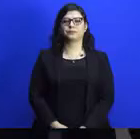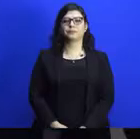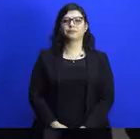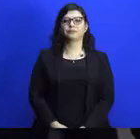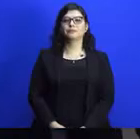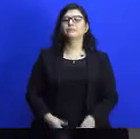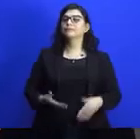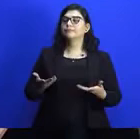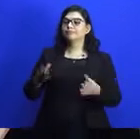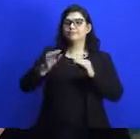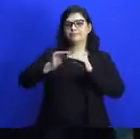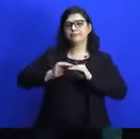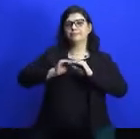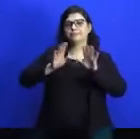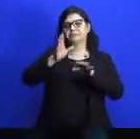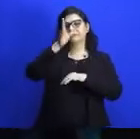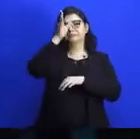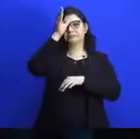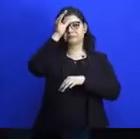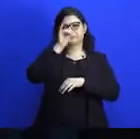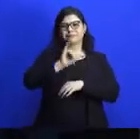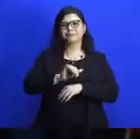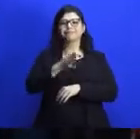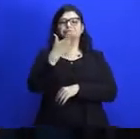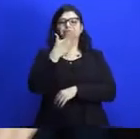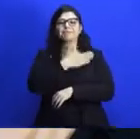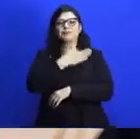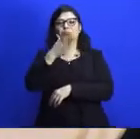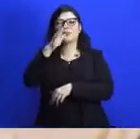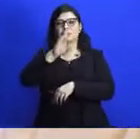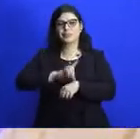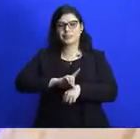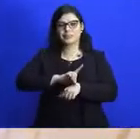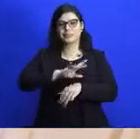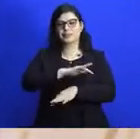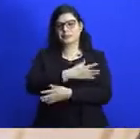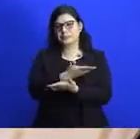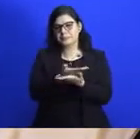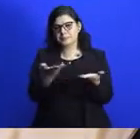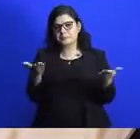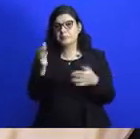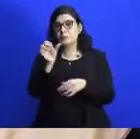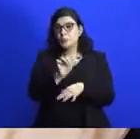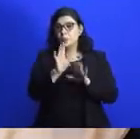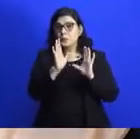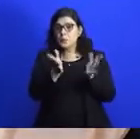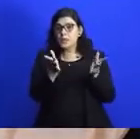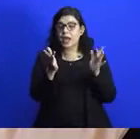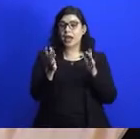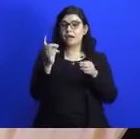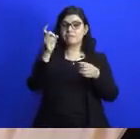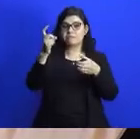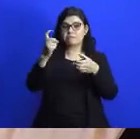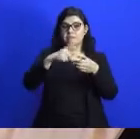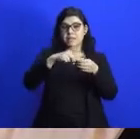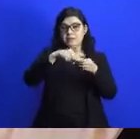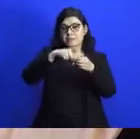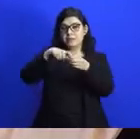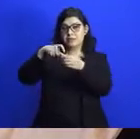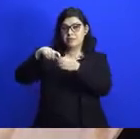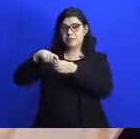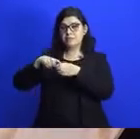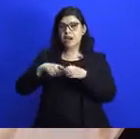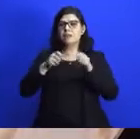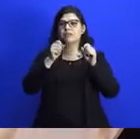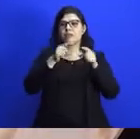Claro, muy de acuerdo, Guy, y muy buenos días a todos los que hoy día se conectan y están aquí presentes en este